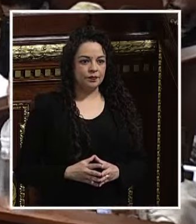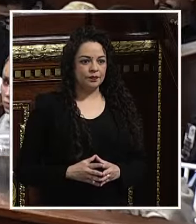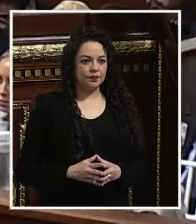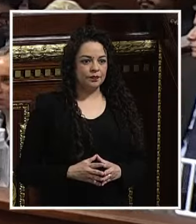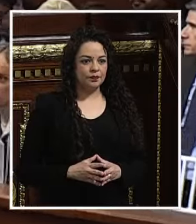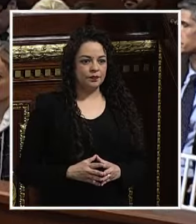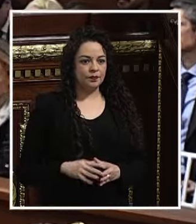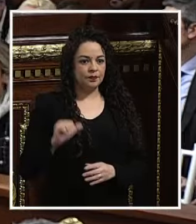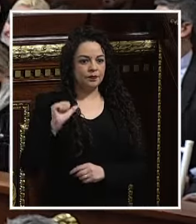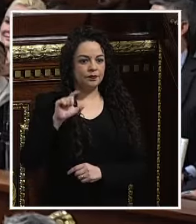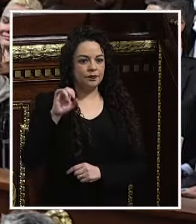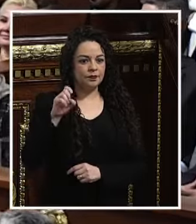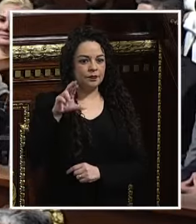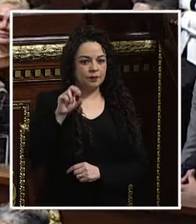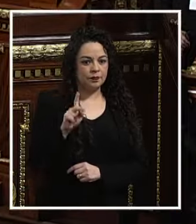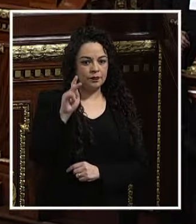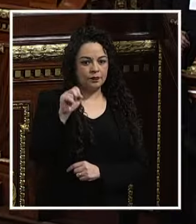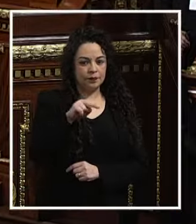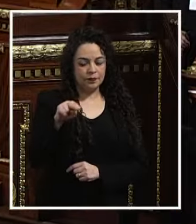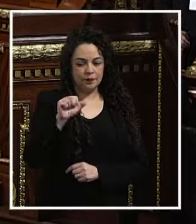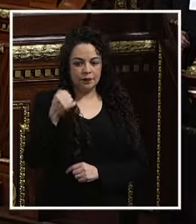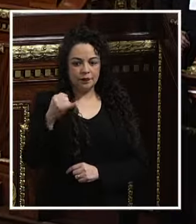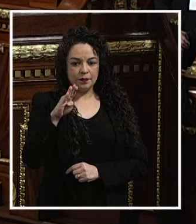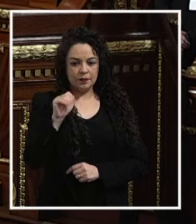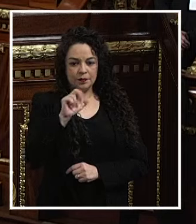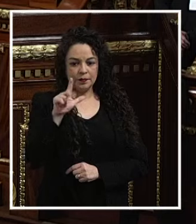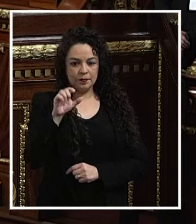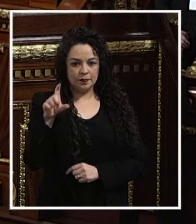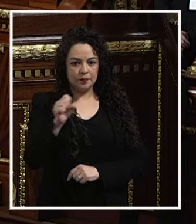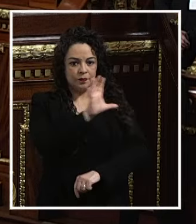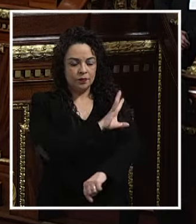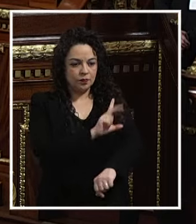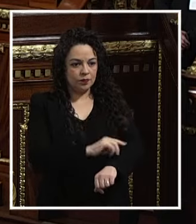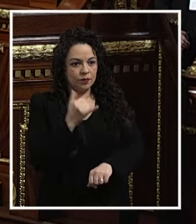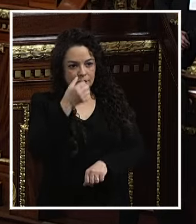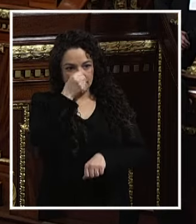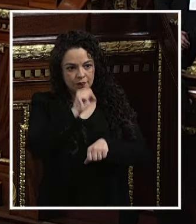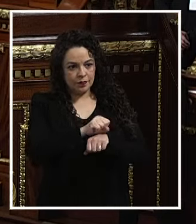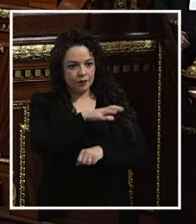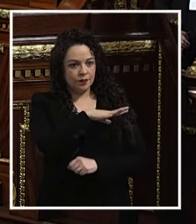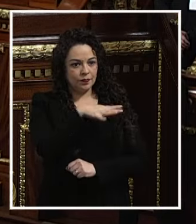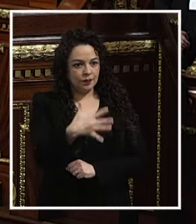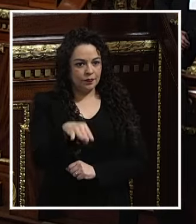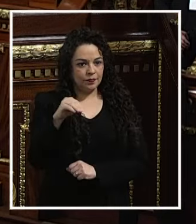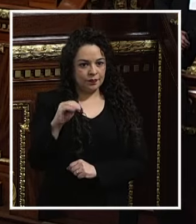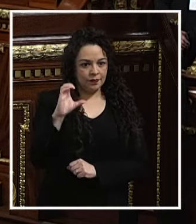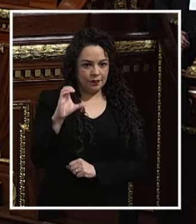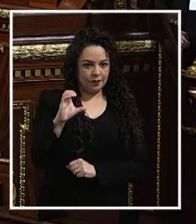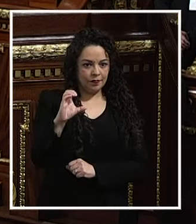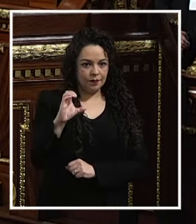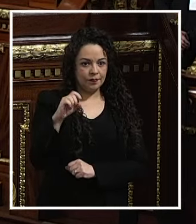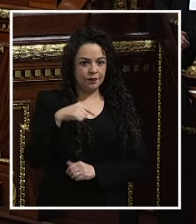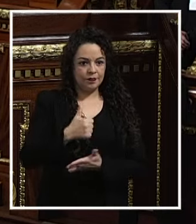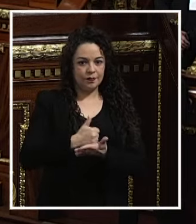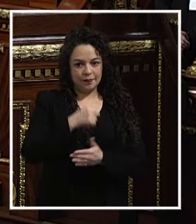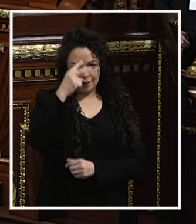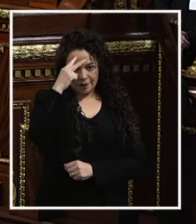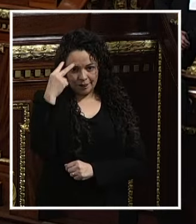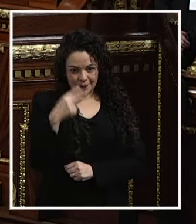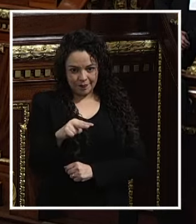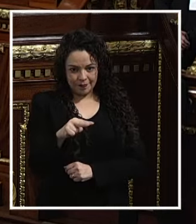Alejandro Piña y Alejandro Barrales, coordinador y secretario general de Movimiento Ciudadano en la Ciudad de